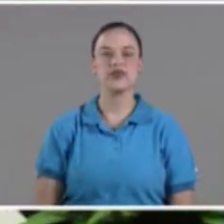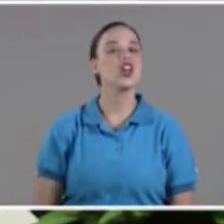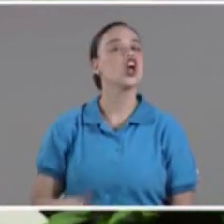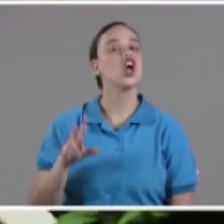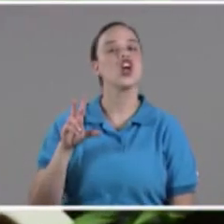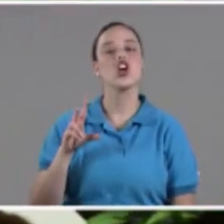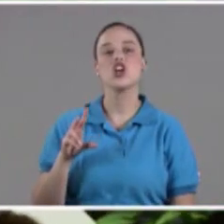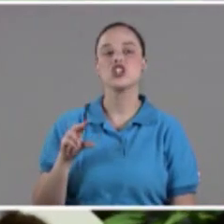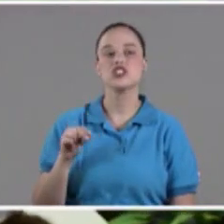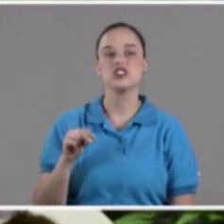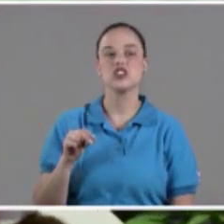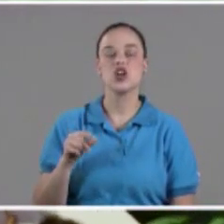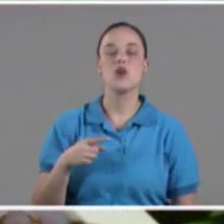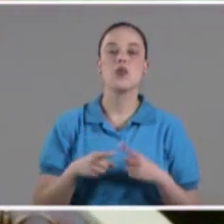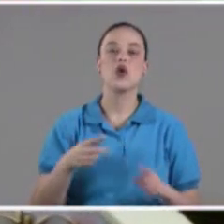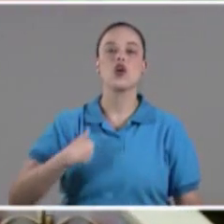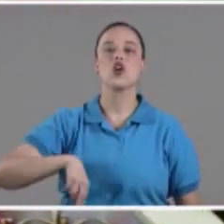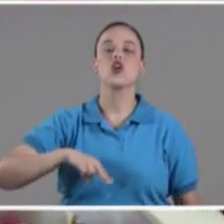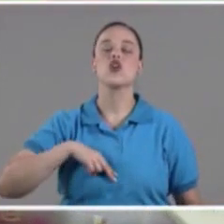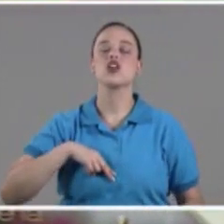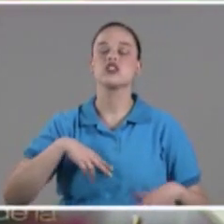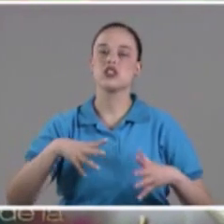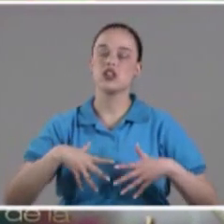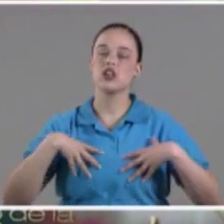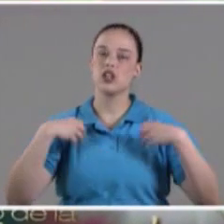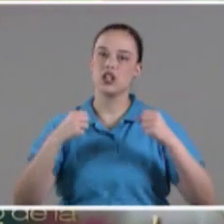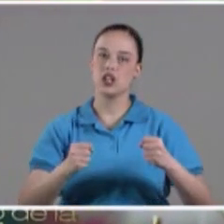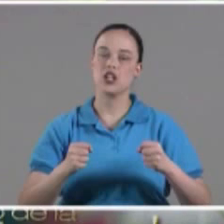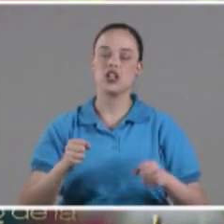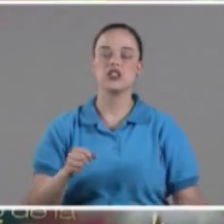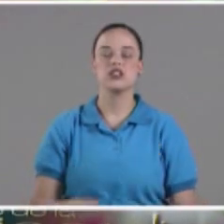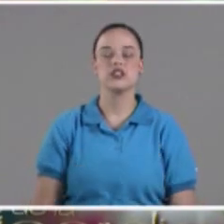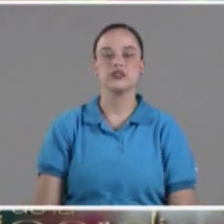not by Power not by night